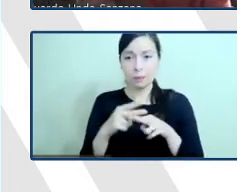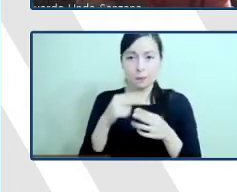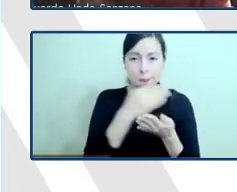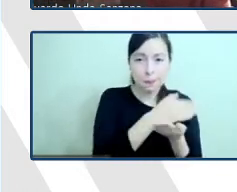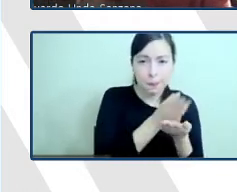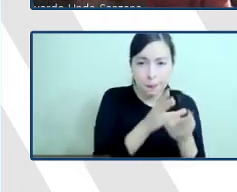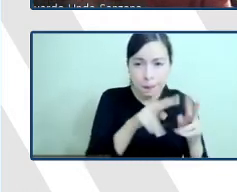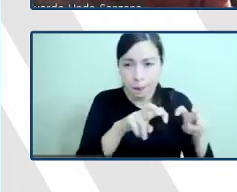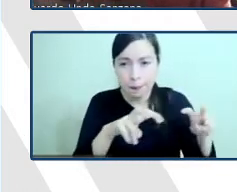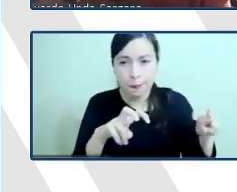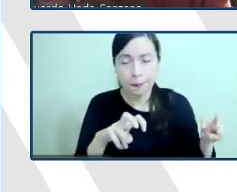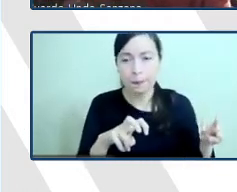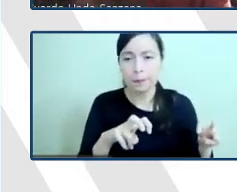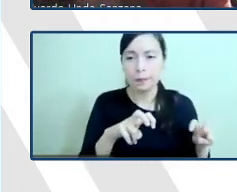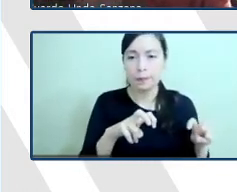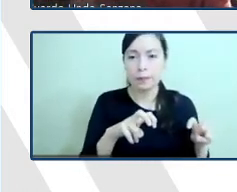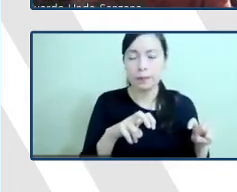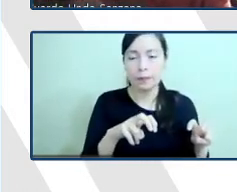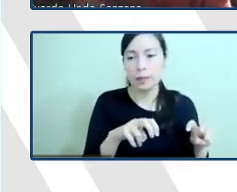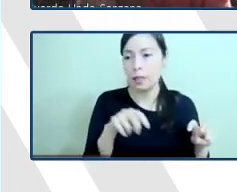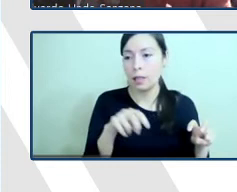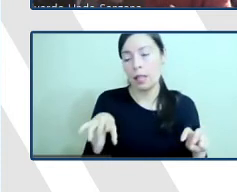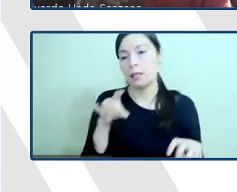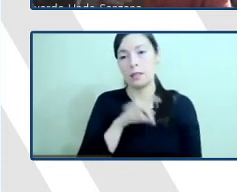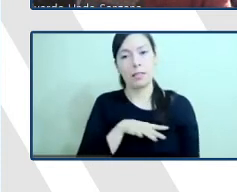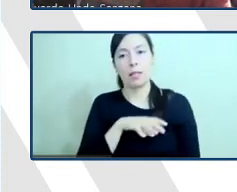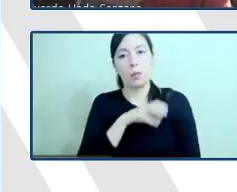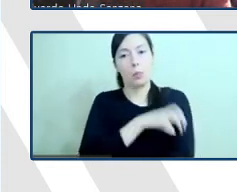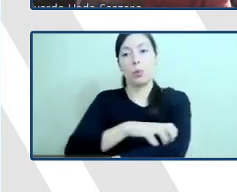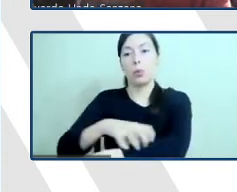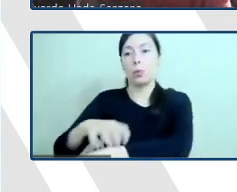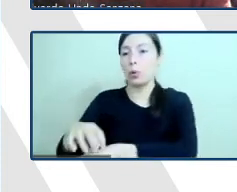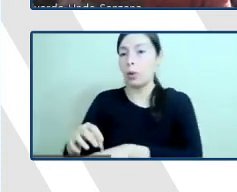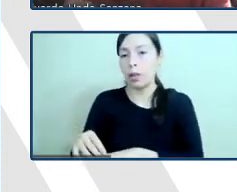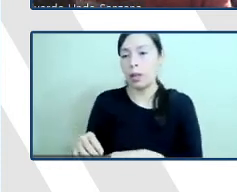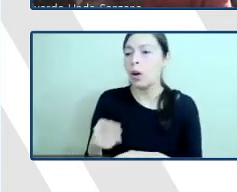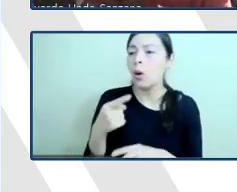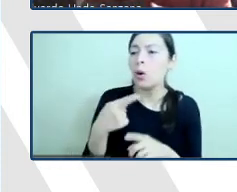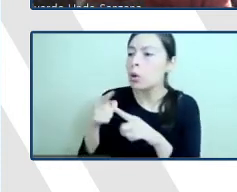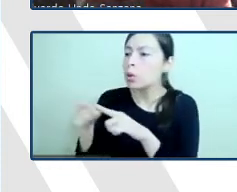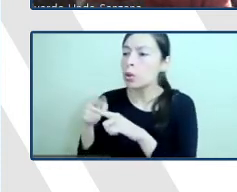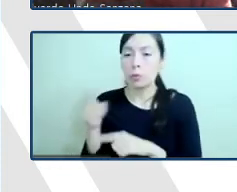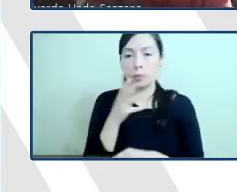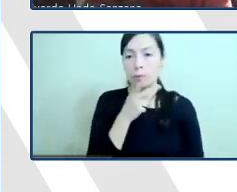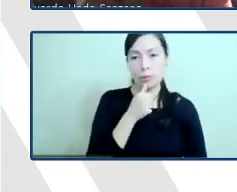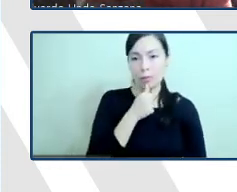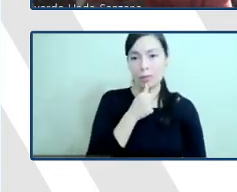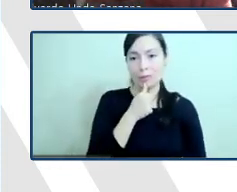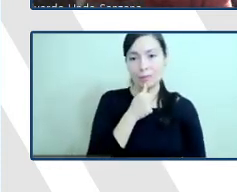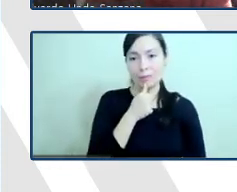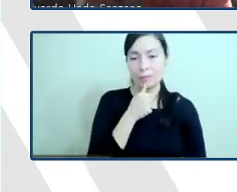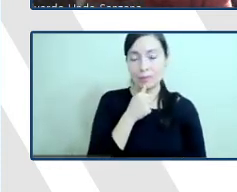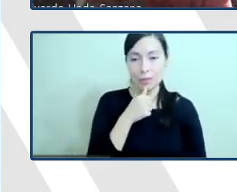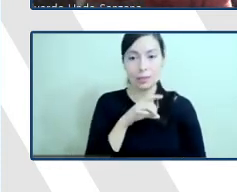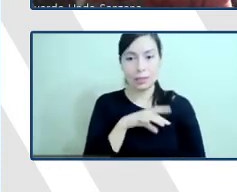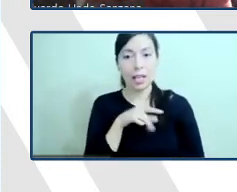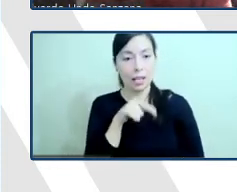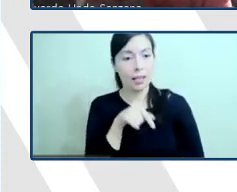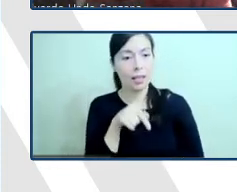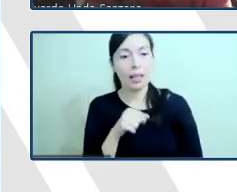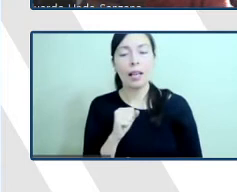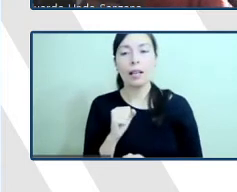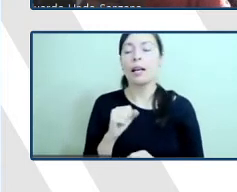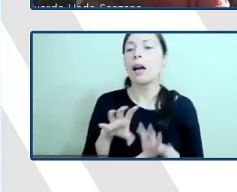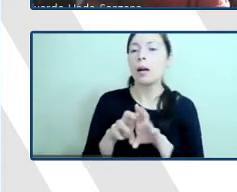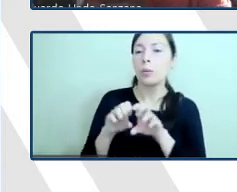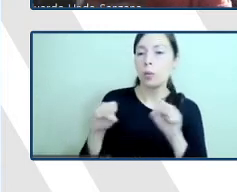tampoco había tantas opciones en el país, de manera que llevó a acuerdos de largo plazo con NASA por unas